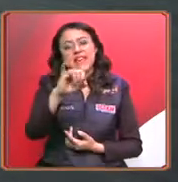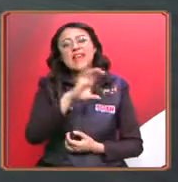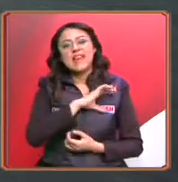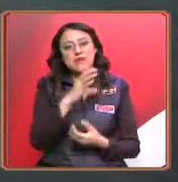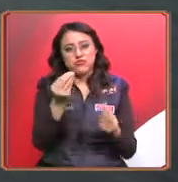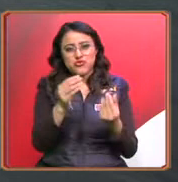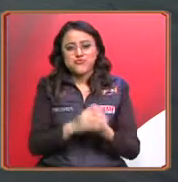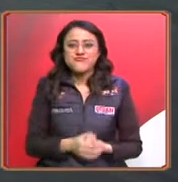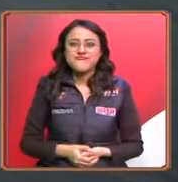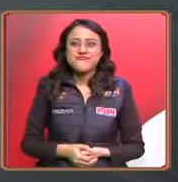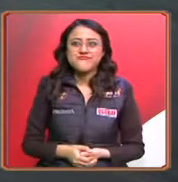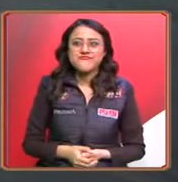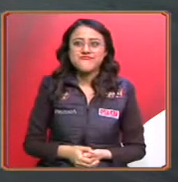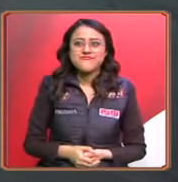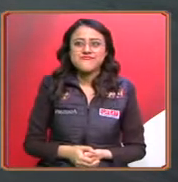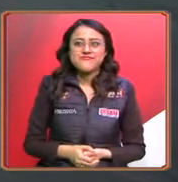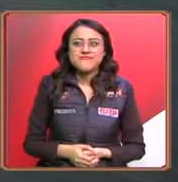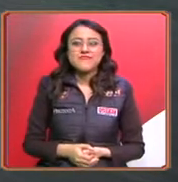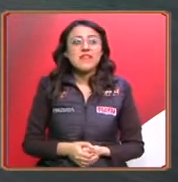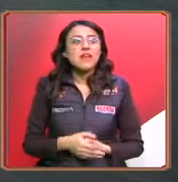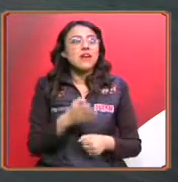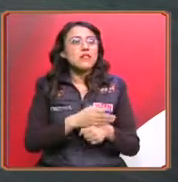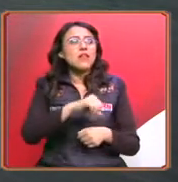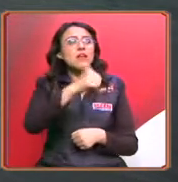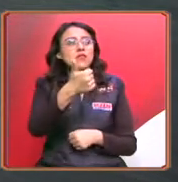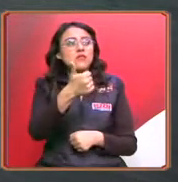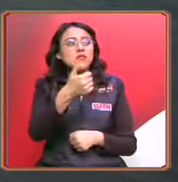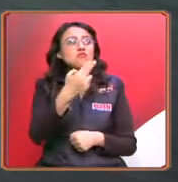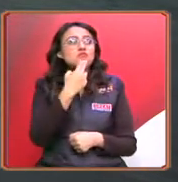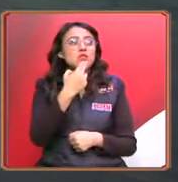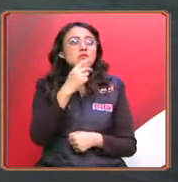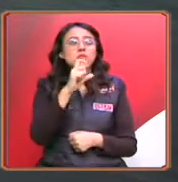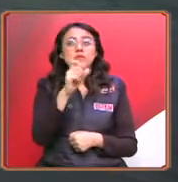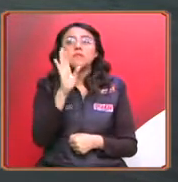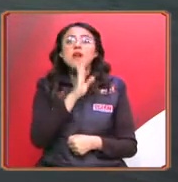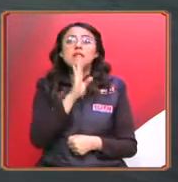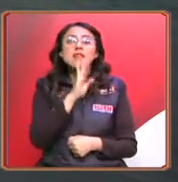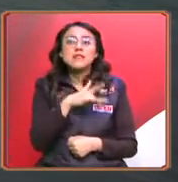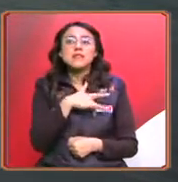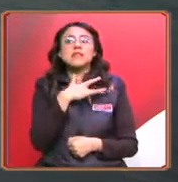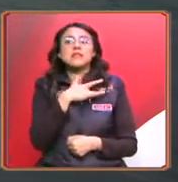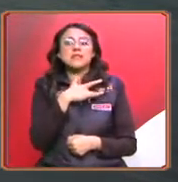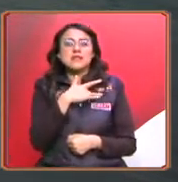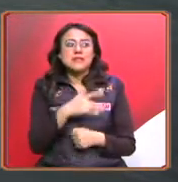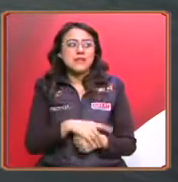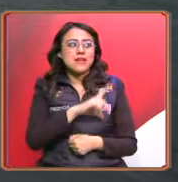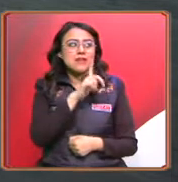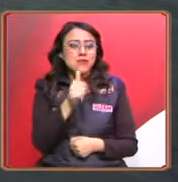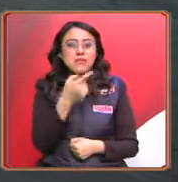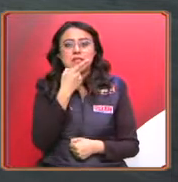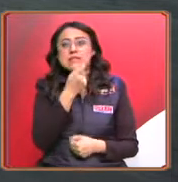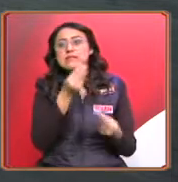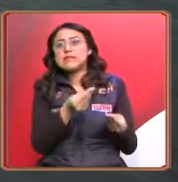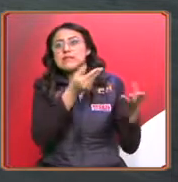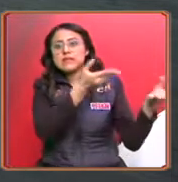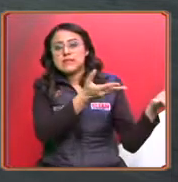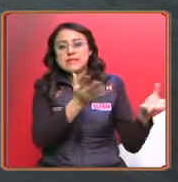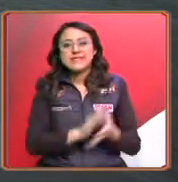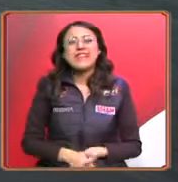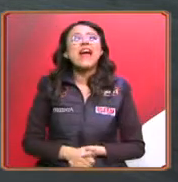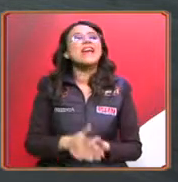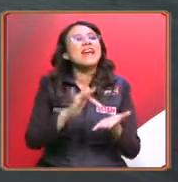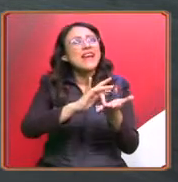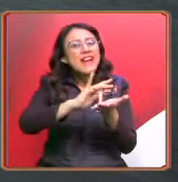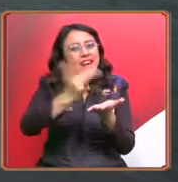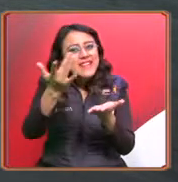Consentida. Sí, que lo disfrutes. Oye, después se me echan a perder cuando se creen lo de la consentida, ¿verdad, Oscar? Después se vuelven insoportables. Por ay, gracias, marijo.